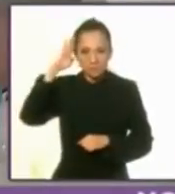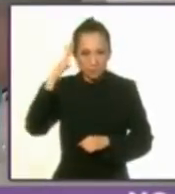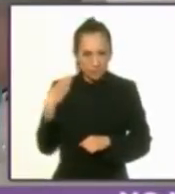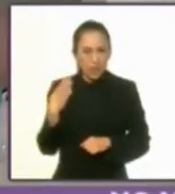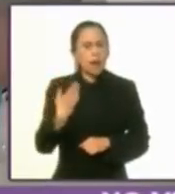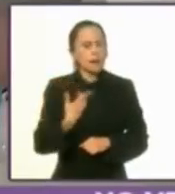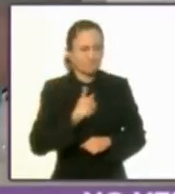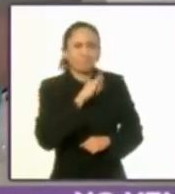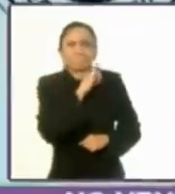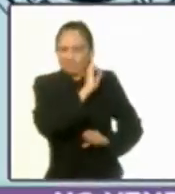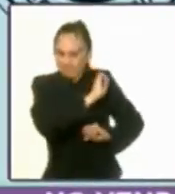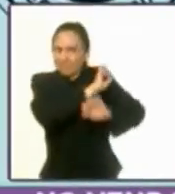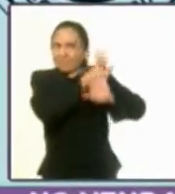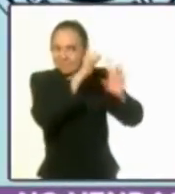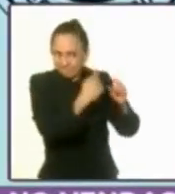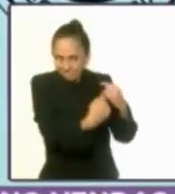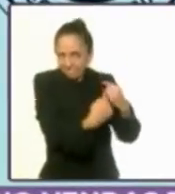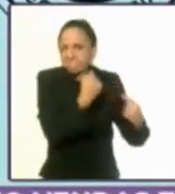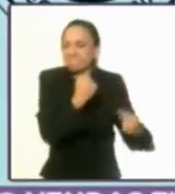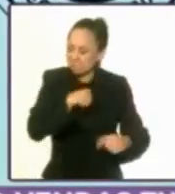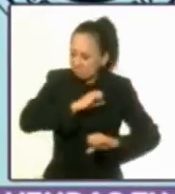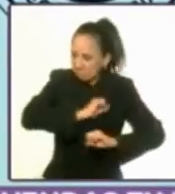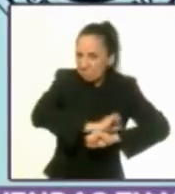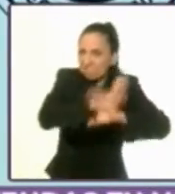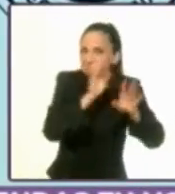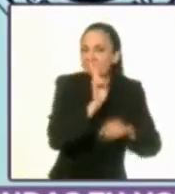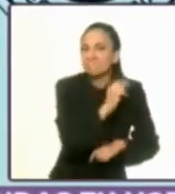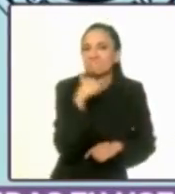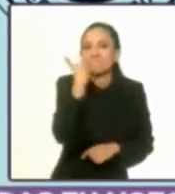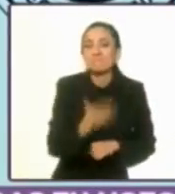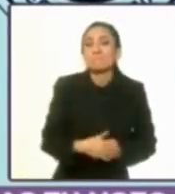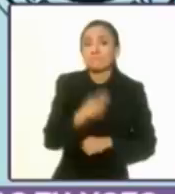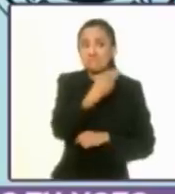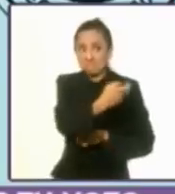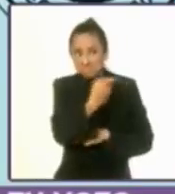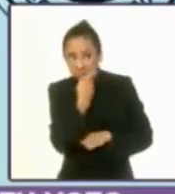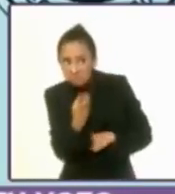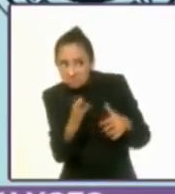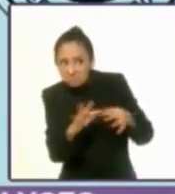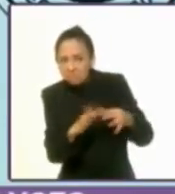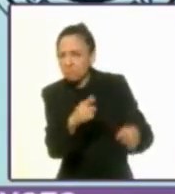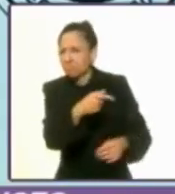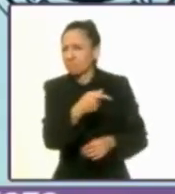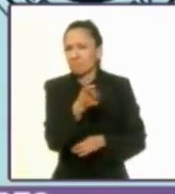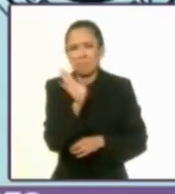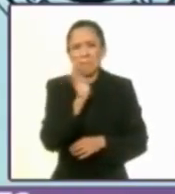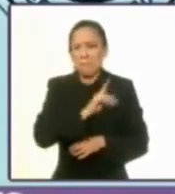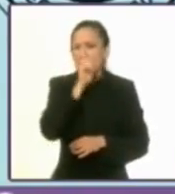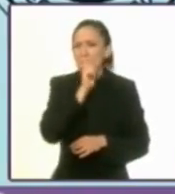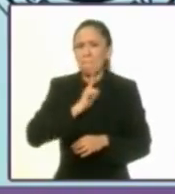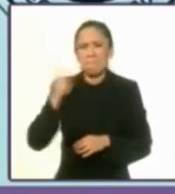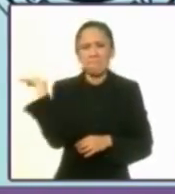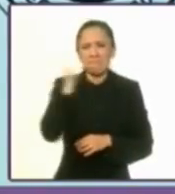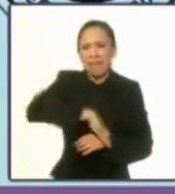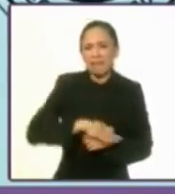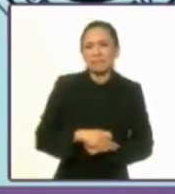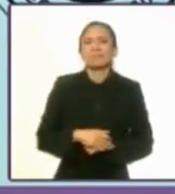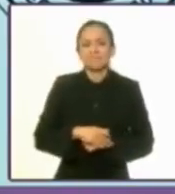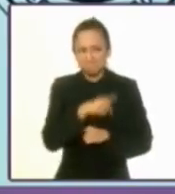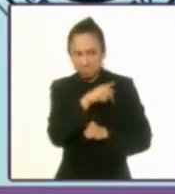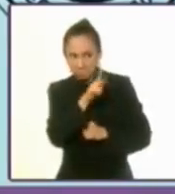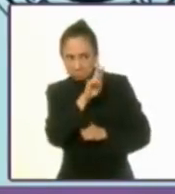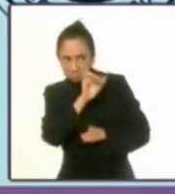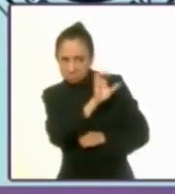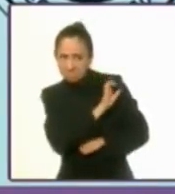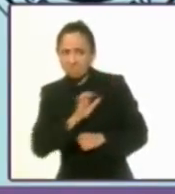bien lo primero que tienes que evidentemente es falso lo que está diciendo el candidato priísta yo también pido que mis redes de nueva